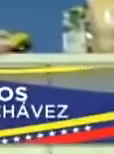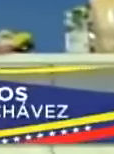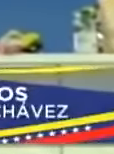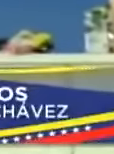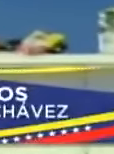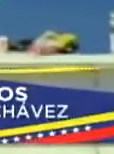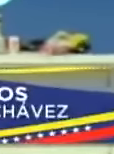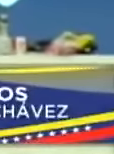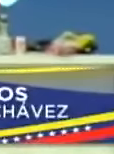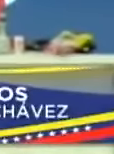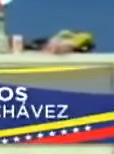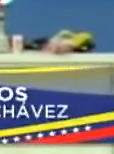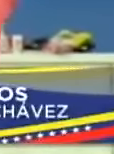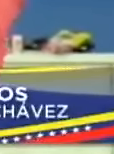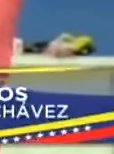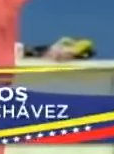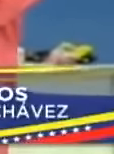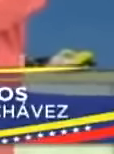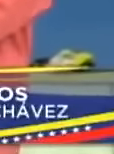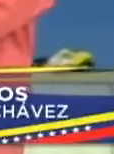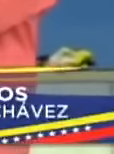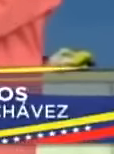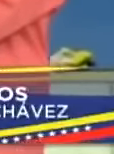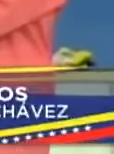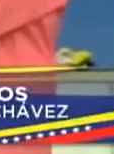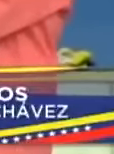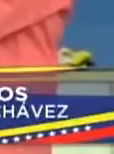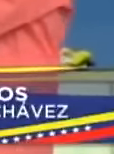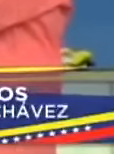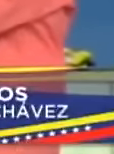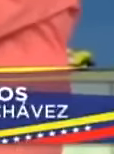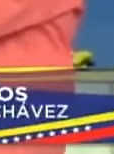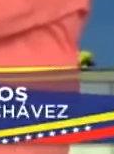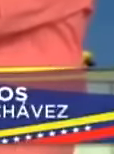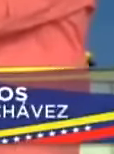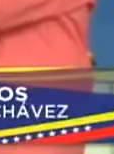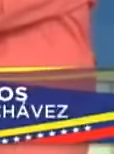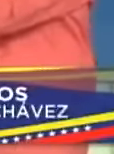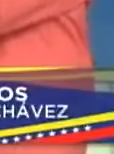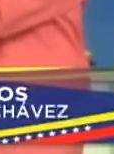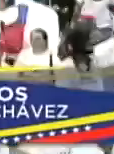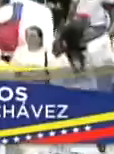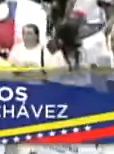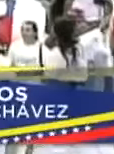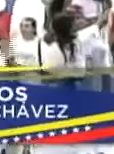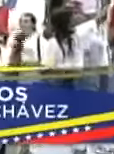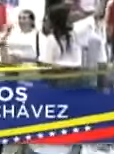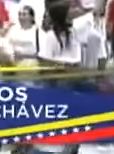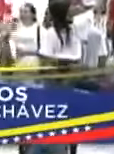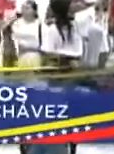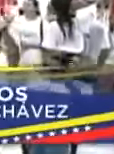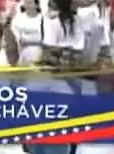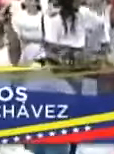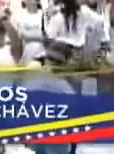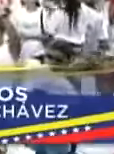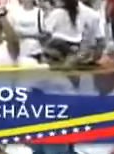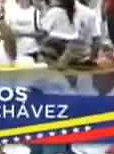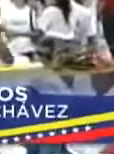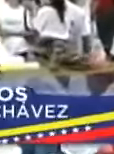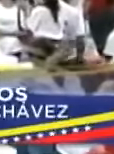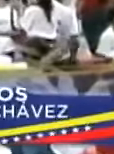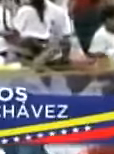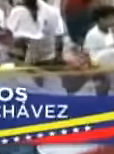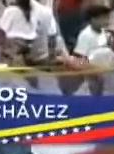y de la vicepresidencia de las comunas del Partido Socialista de Venezuela también se encuentran presentes acá, junto a comuneras, junto a comuneros